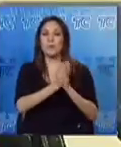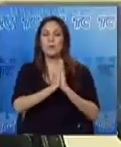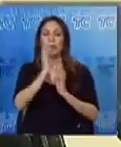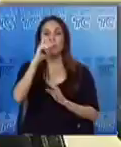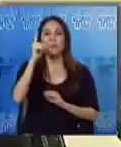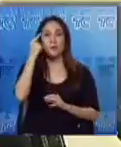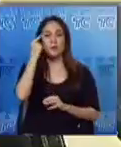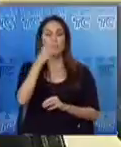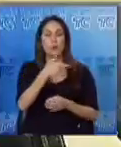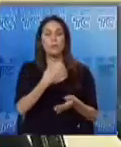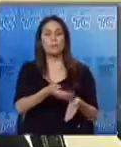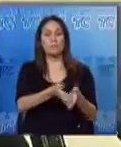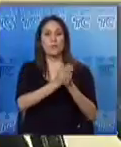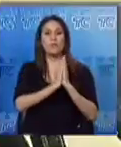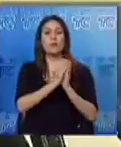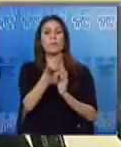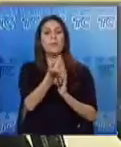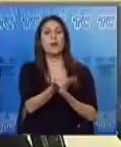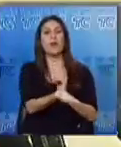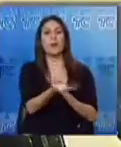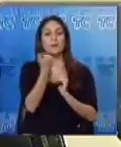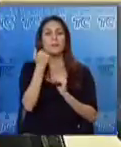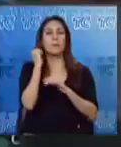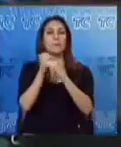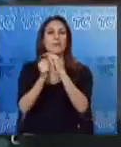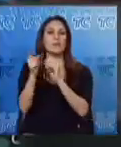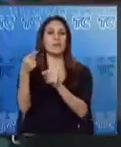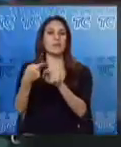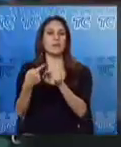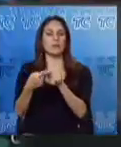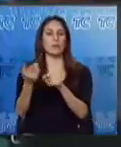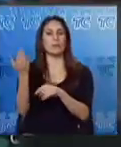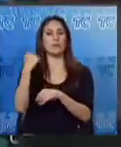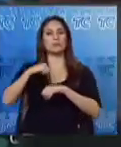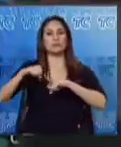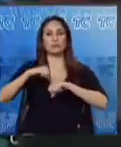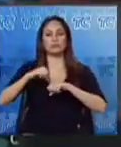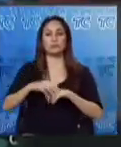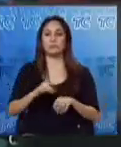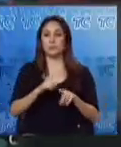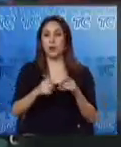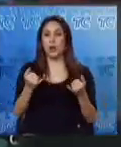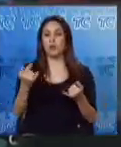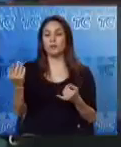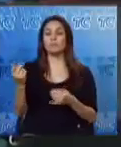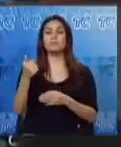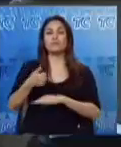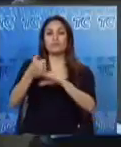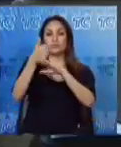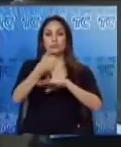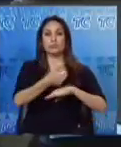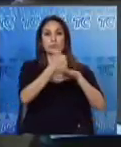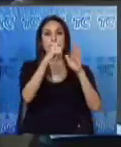gobierno central el dinero para el Metro de Quito. Para la próxima semana están previstas las comparecencias de autoridades del